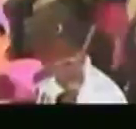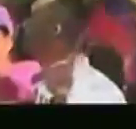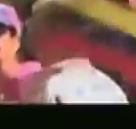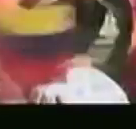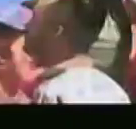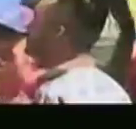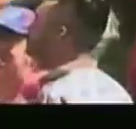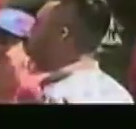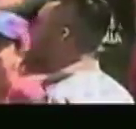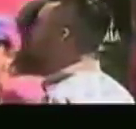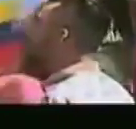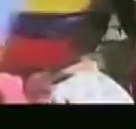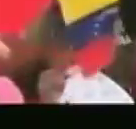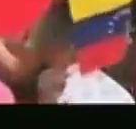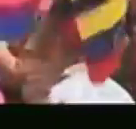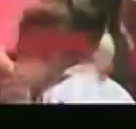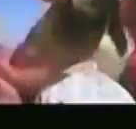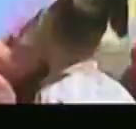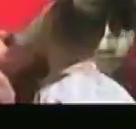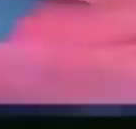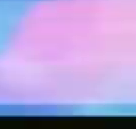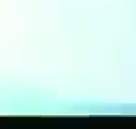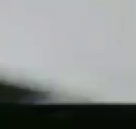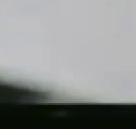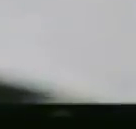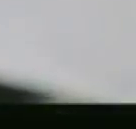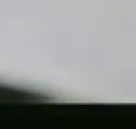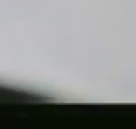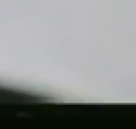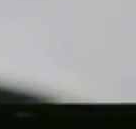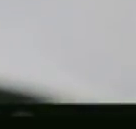patria todos los días. Felicitaciones, pueblo de Venezuela.